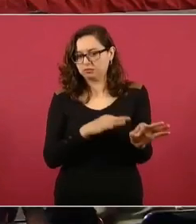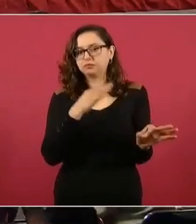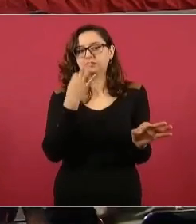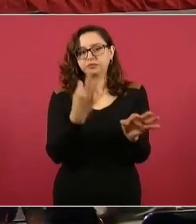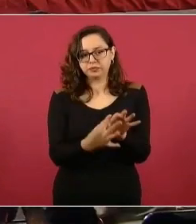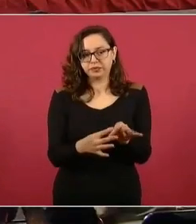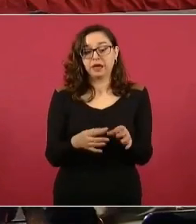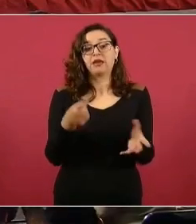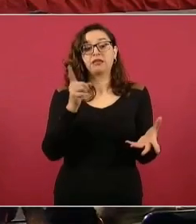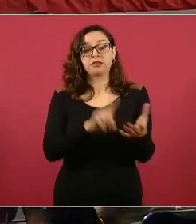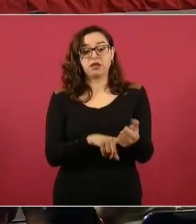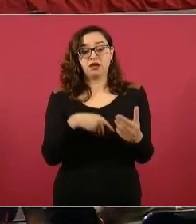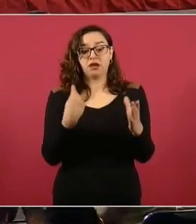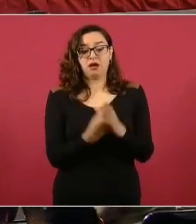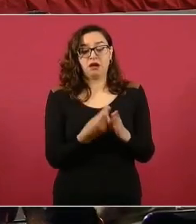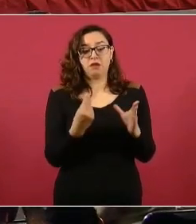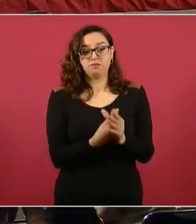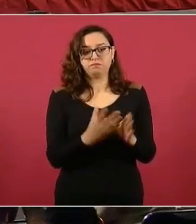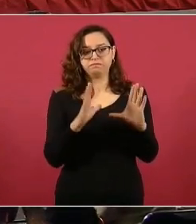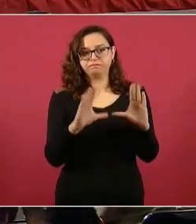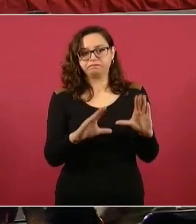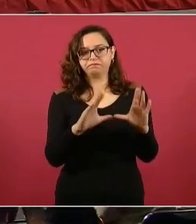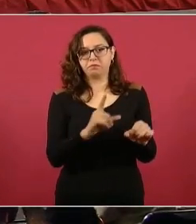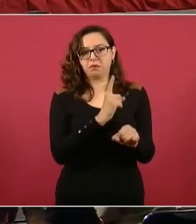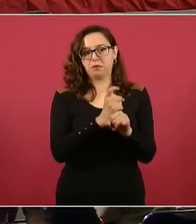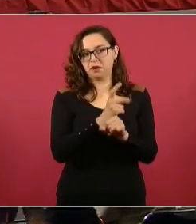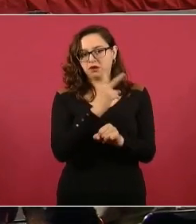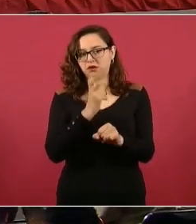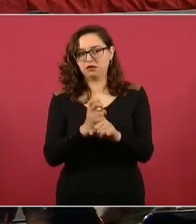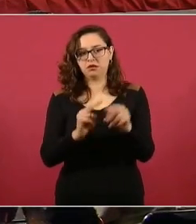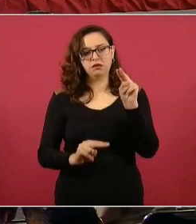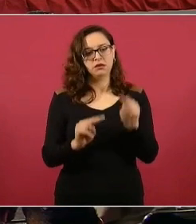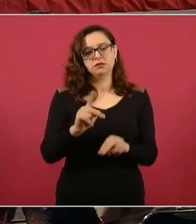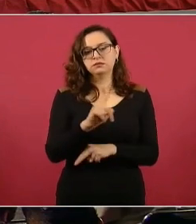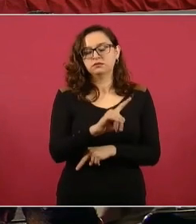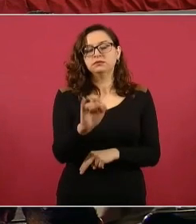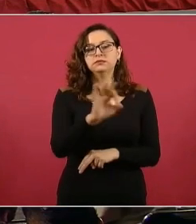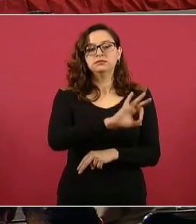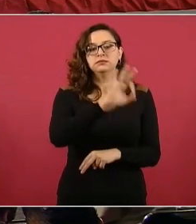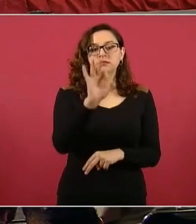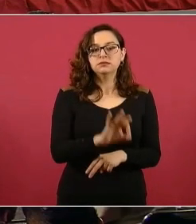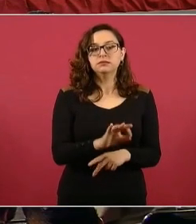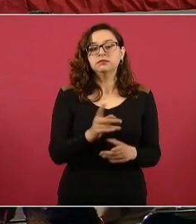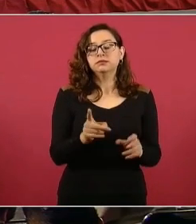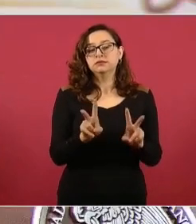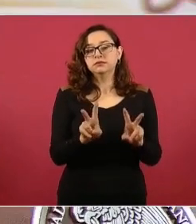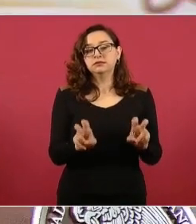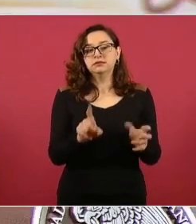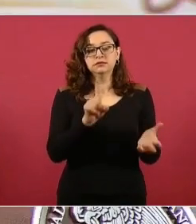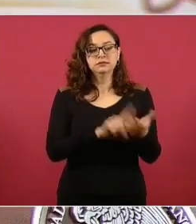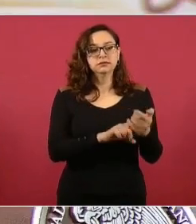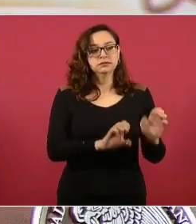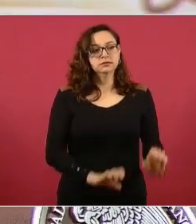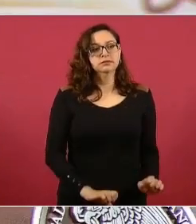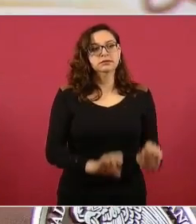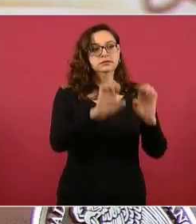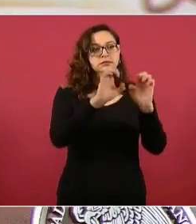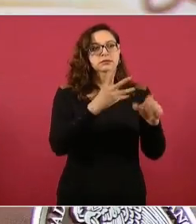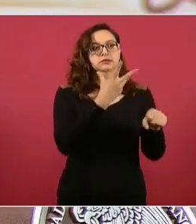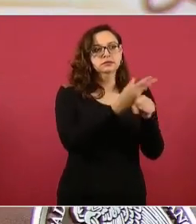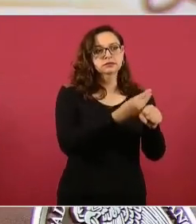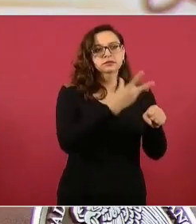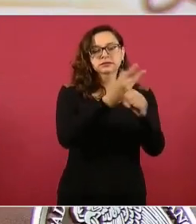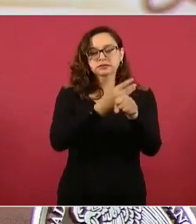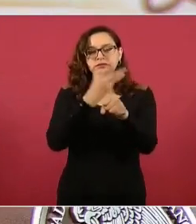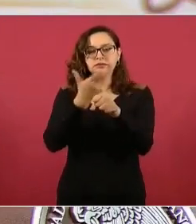de todo el personal está al cien tanto en primer como en segundo nivel y en términos de infraestructura y acciones de dignificación de espacios se